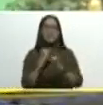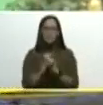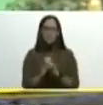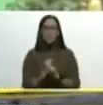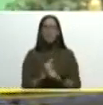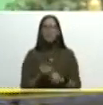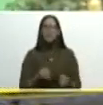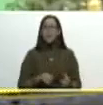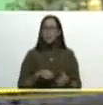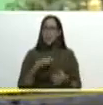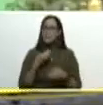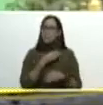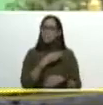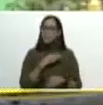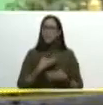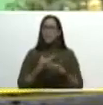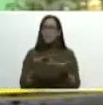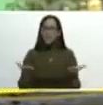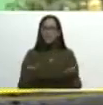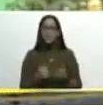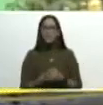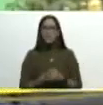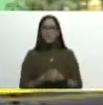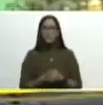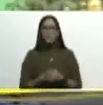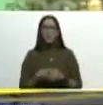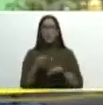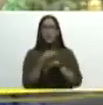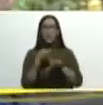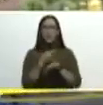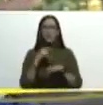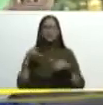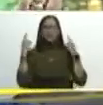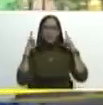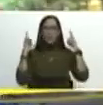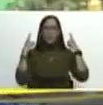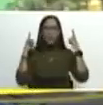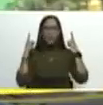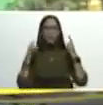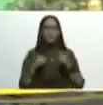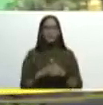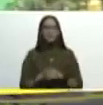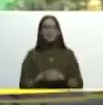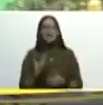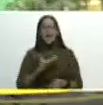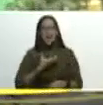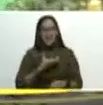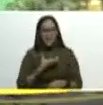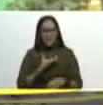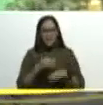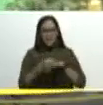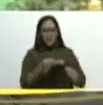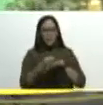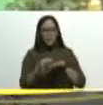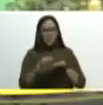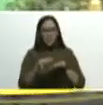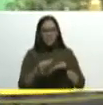di. Alejandro Terán, gobernador de La Guaira, al alcalde del